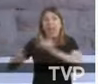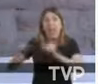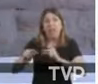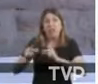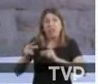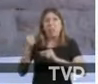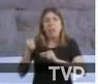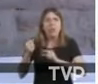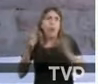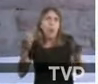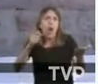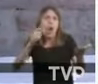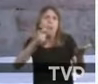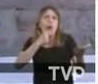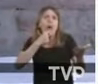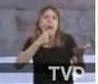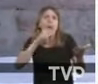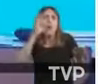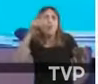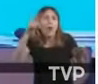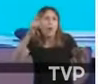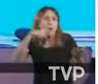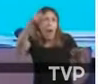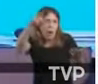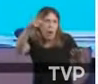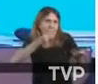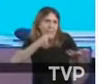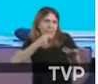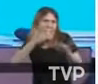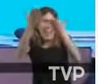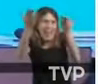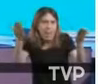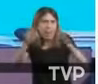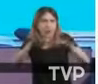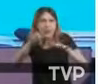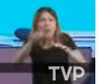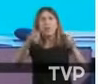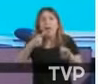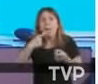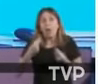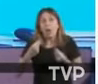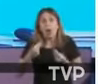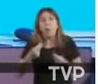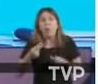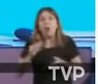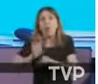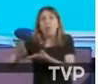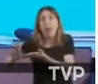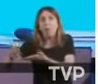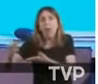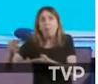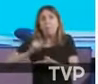capitales local. Bueno, Chaco es un buen ejemplo en este sentido. Y ha crecido mucho el mercado de capitales en la Argentina y el financiamiento del sector privado